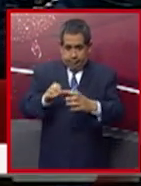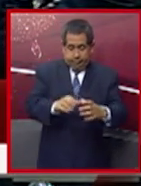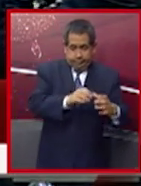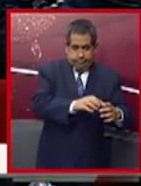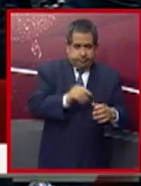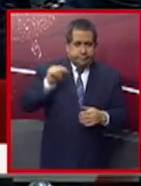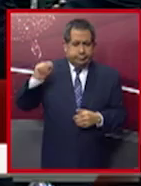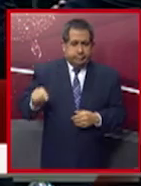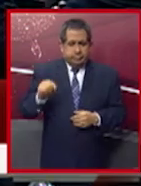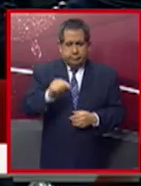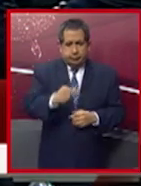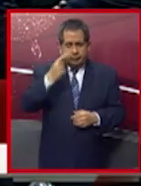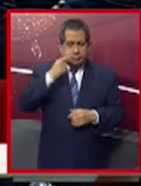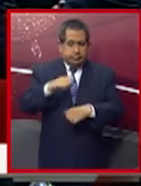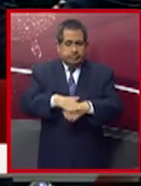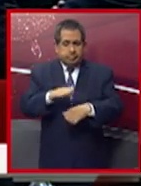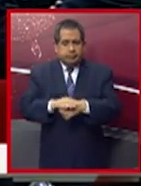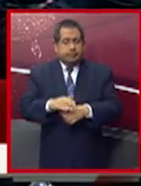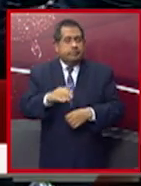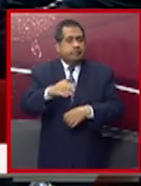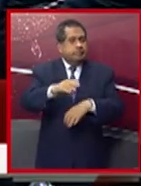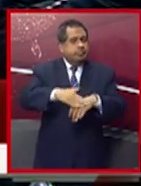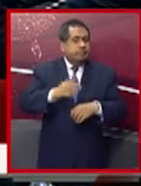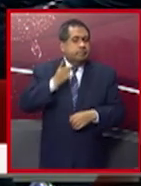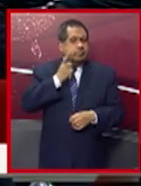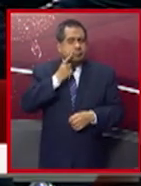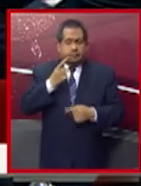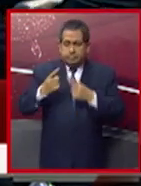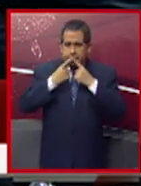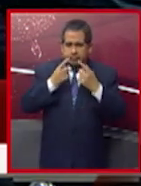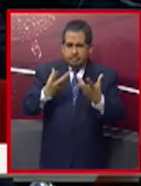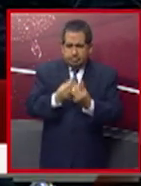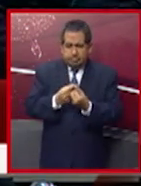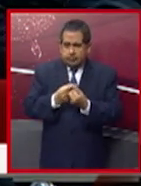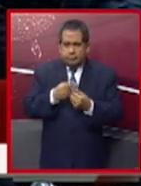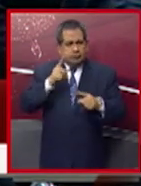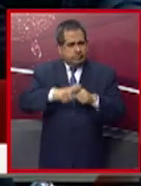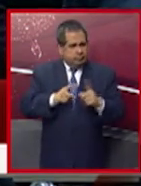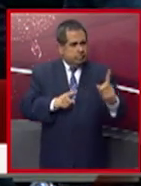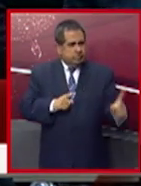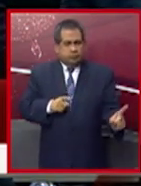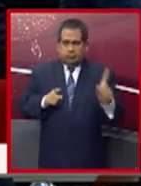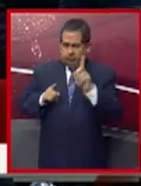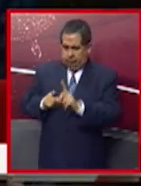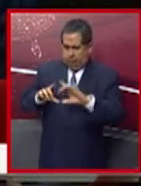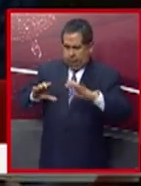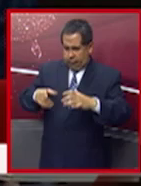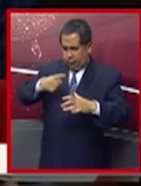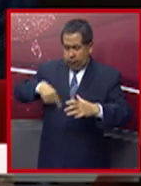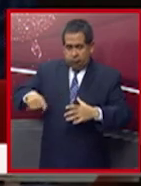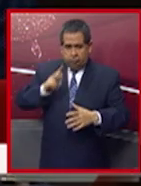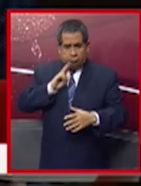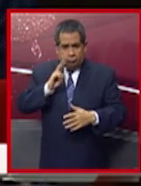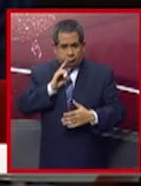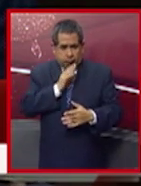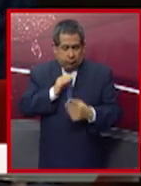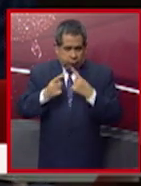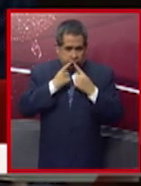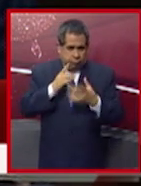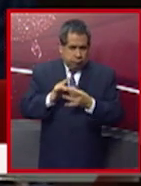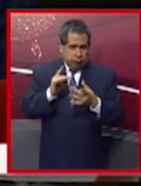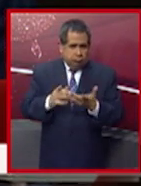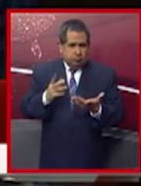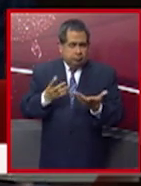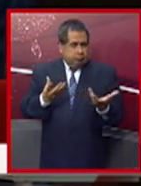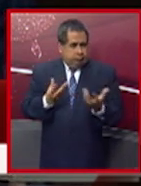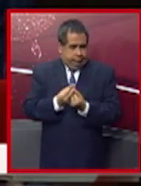lugar, a invitar al diputado, a convocar al diputado proponente de la iniciativa a la discusión, a